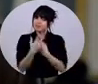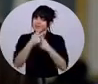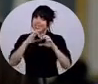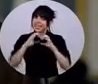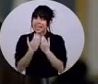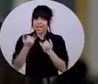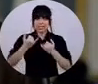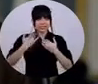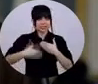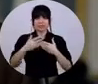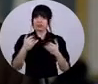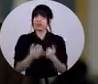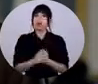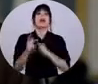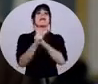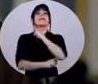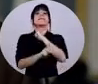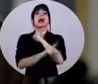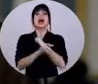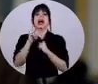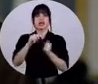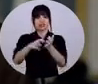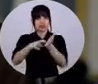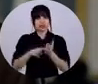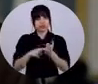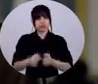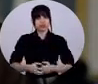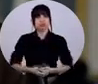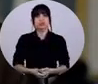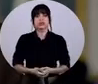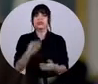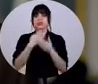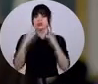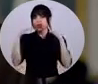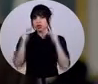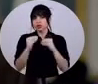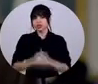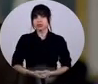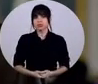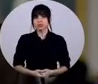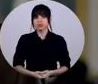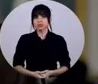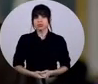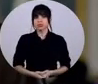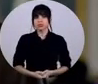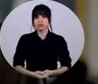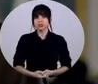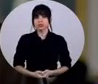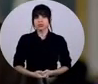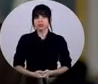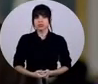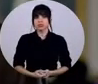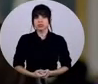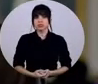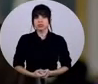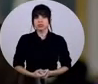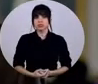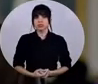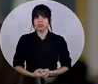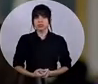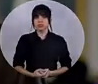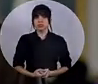fraternalmente, a reiniciar las clases sin demora. La patria así lo demanda.